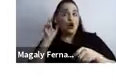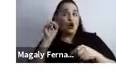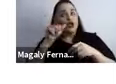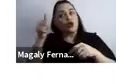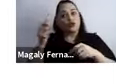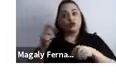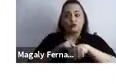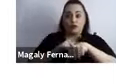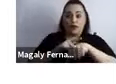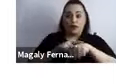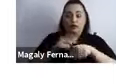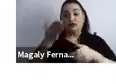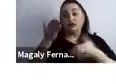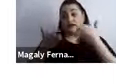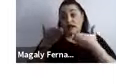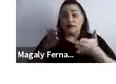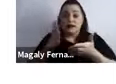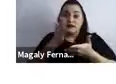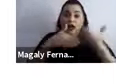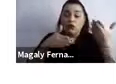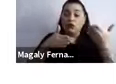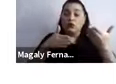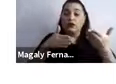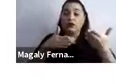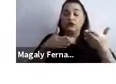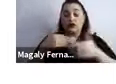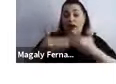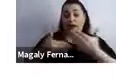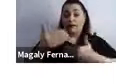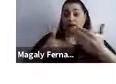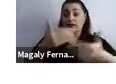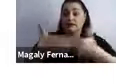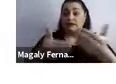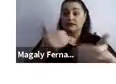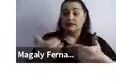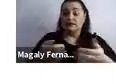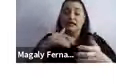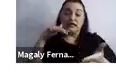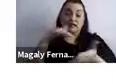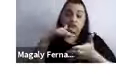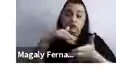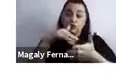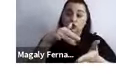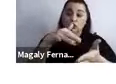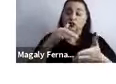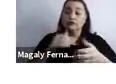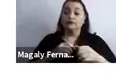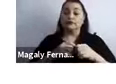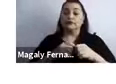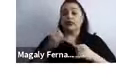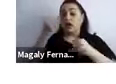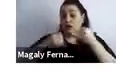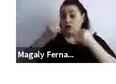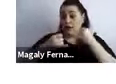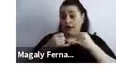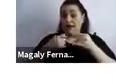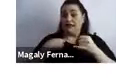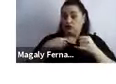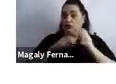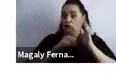momentos, quizás con algunos avances de los estudios que últimamente he